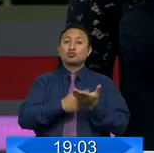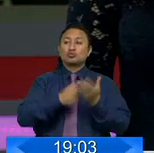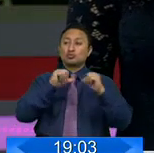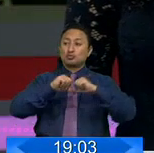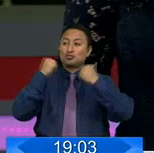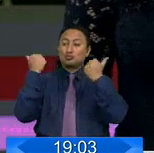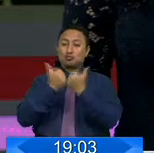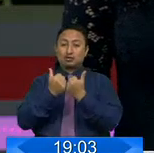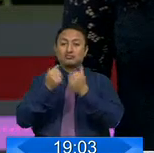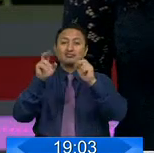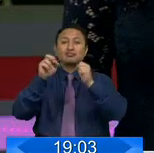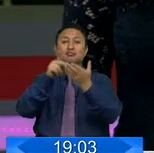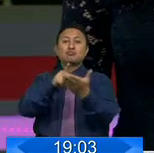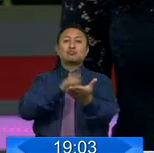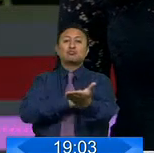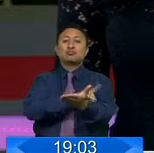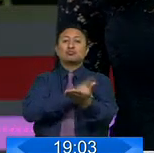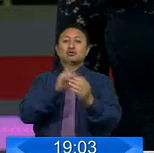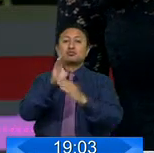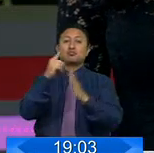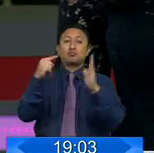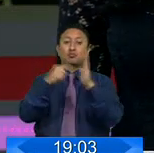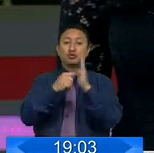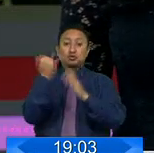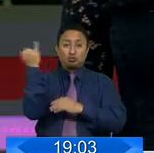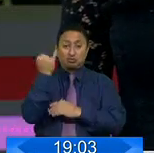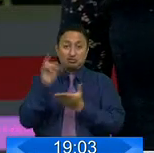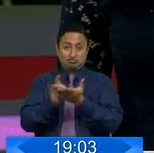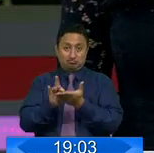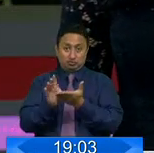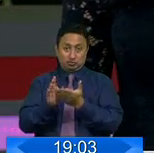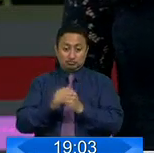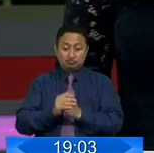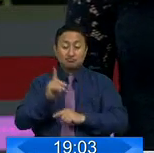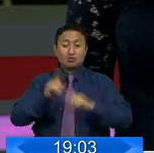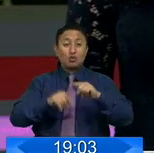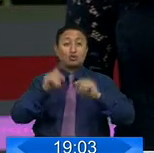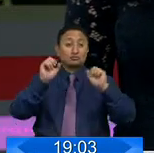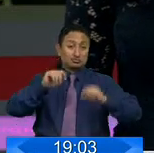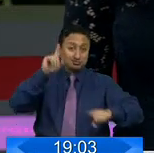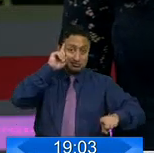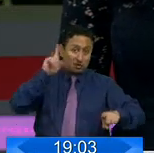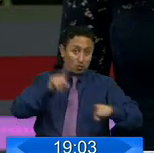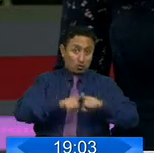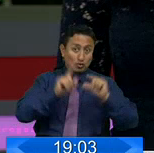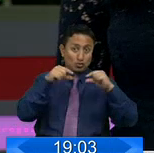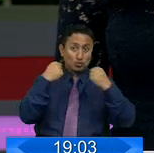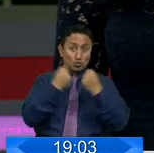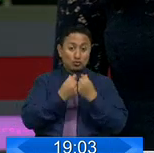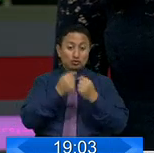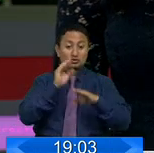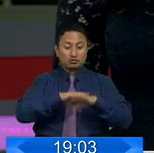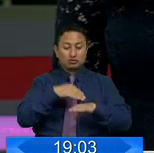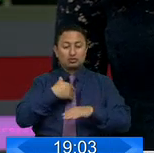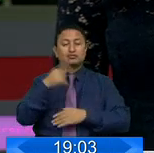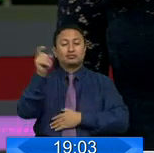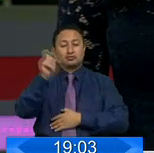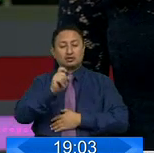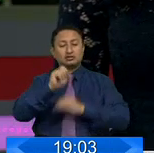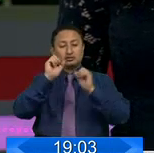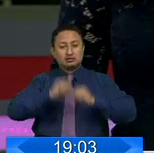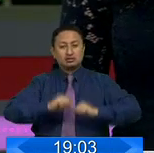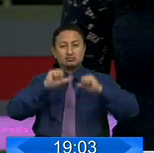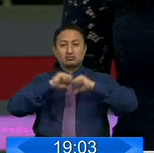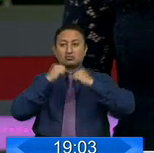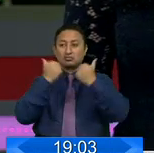sobre el proyecto que busca eliminar el impuesto verde. Hay coincidencias dentro de las bancadas legislativas en torno a la necesidad de que el legislativo